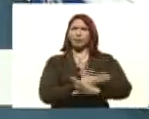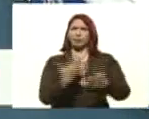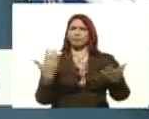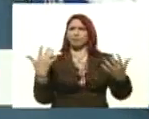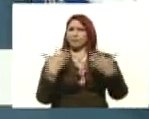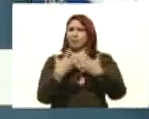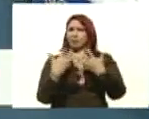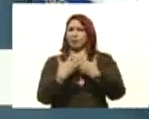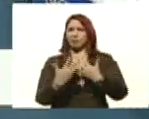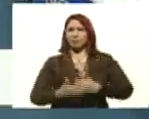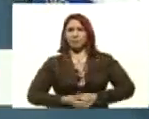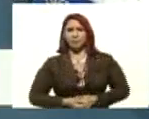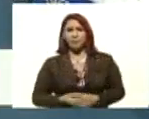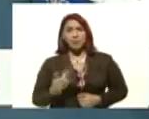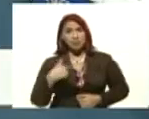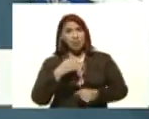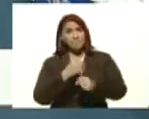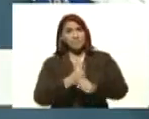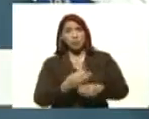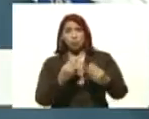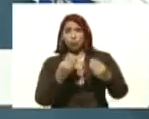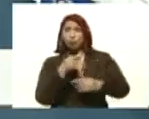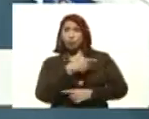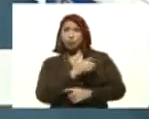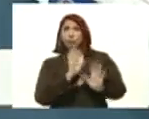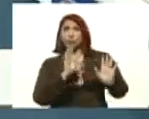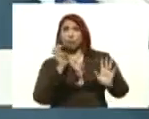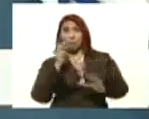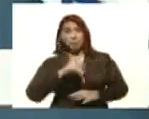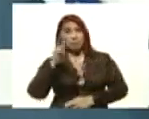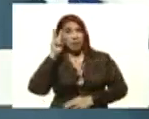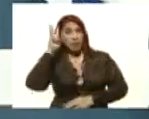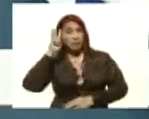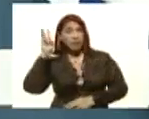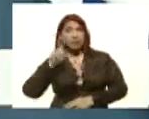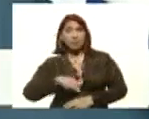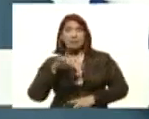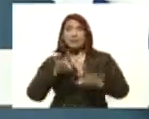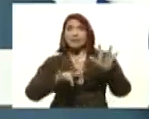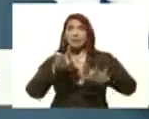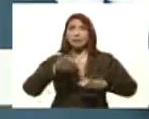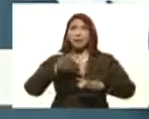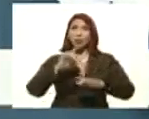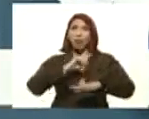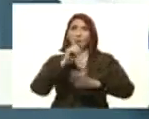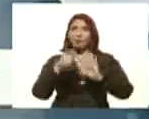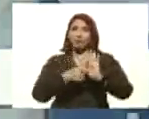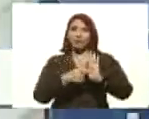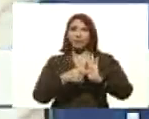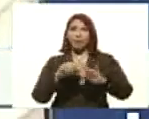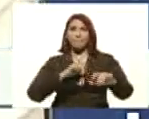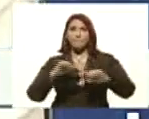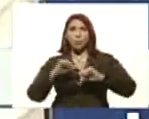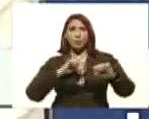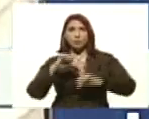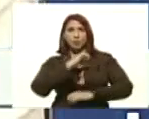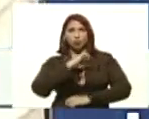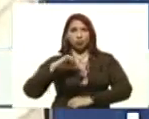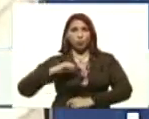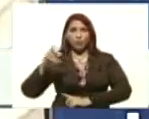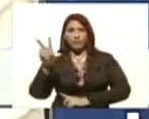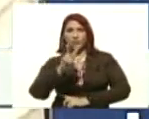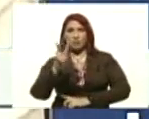curtido, y espero mucho de ti, Mervin. Además, Mervin es secretario general del movimiento Somos